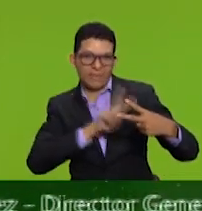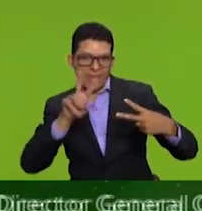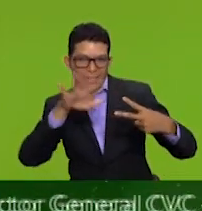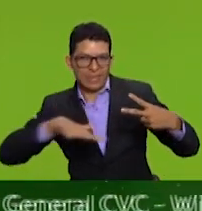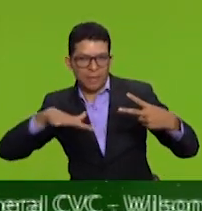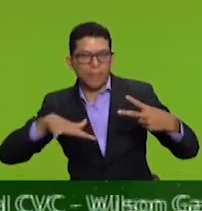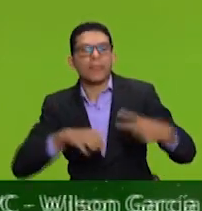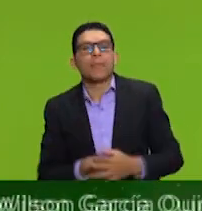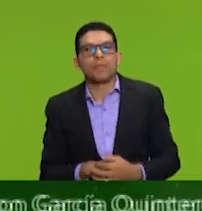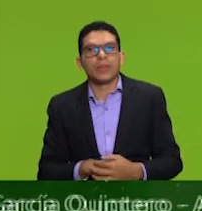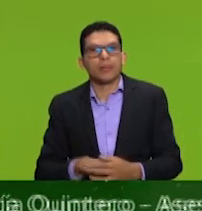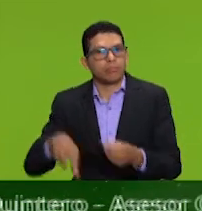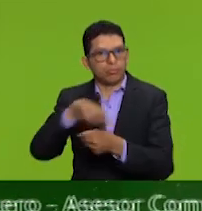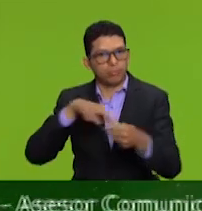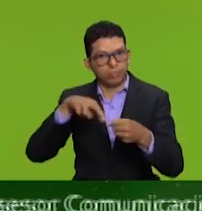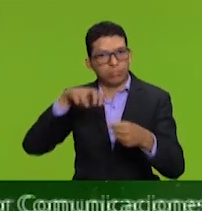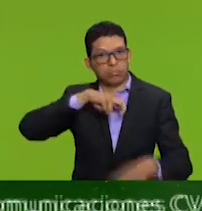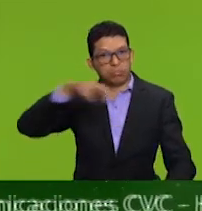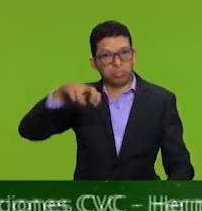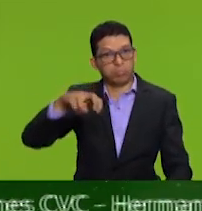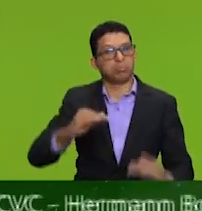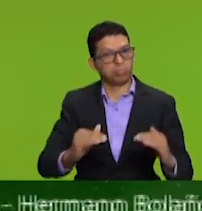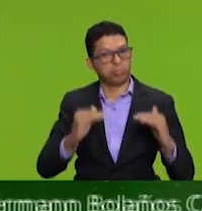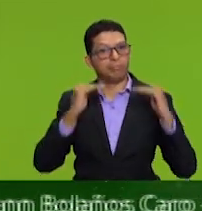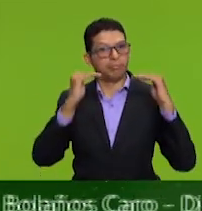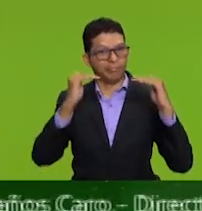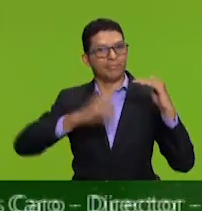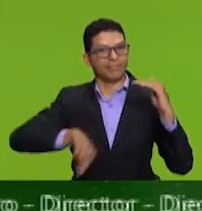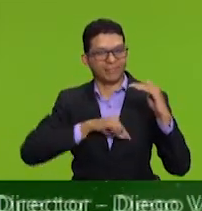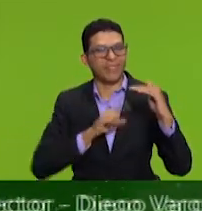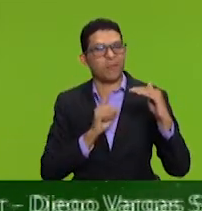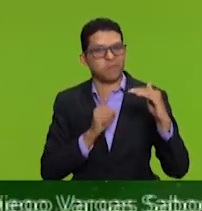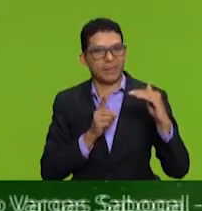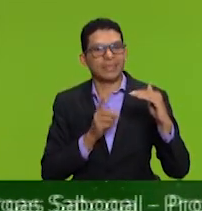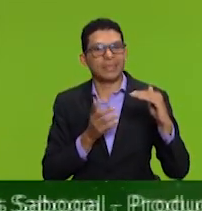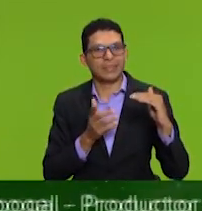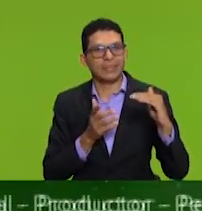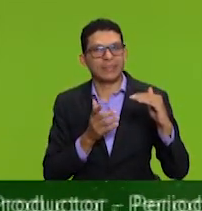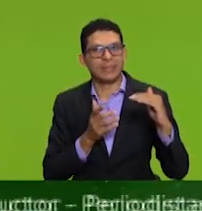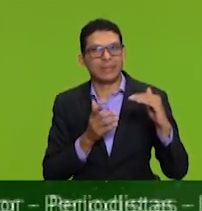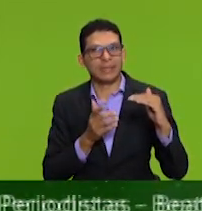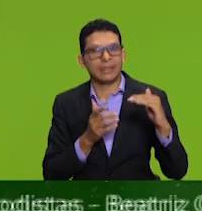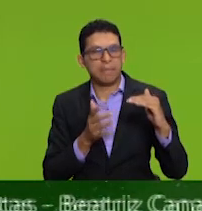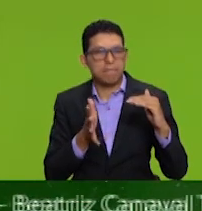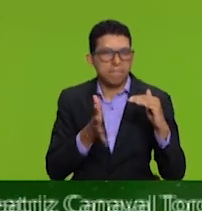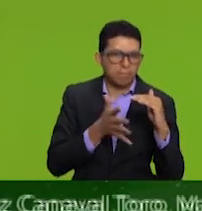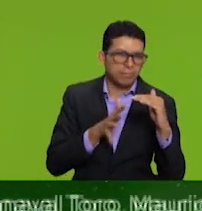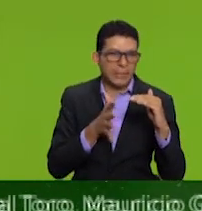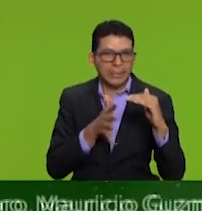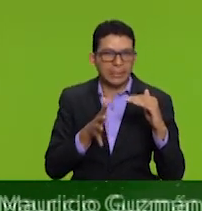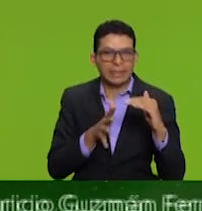está, digamos, en una categoría bastante relevante porque tenemos, podría decir que